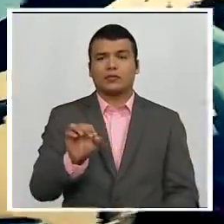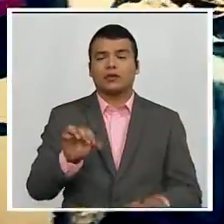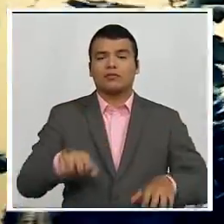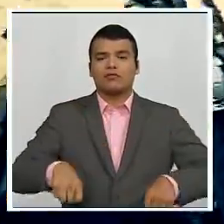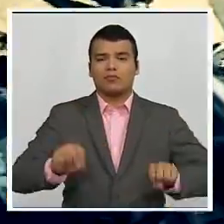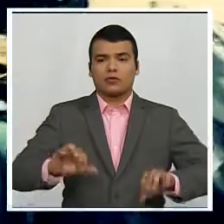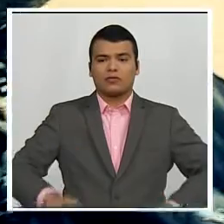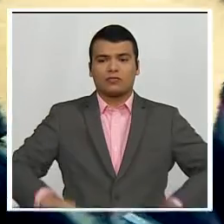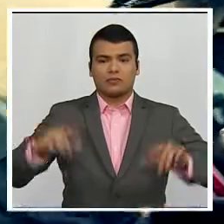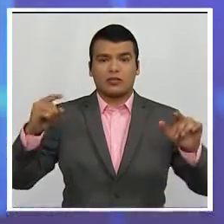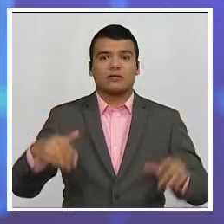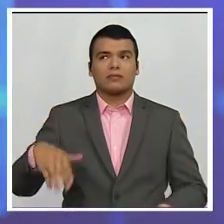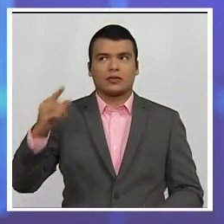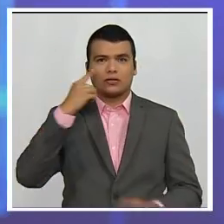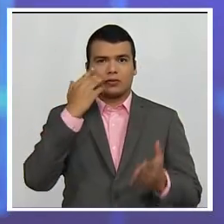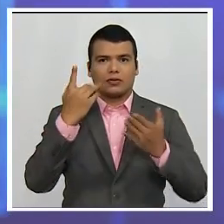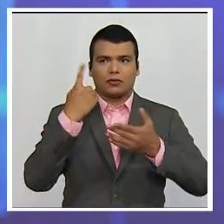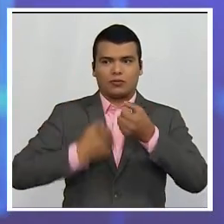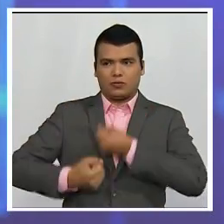delante